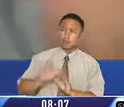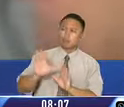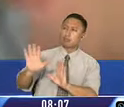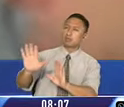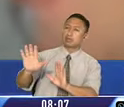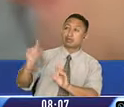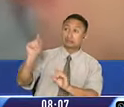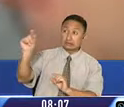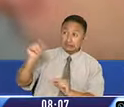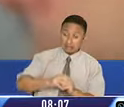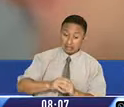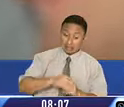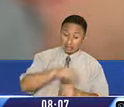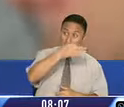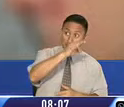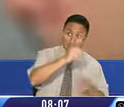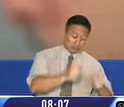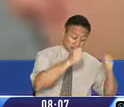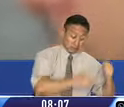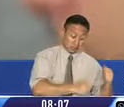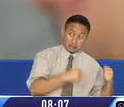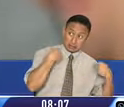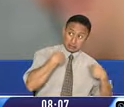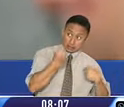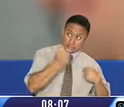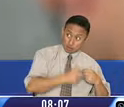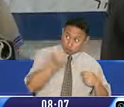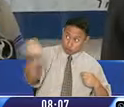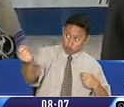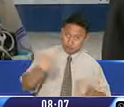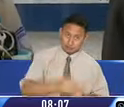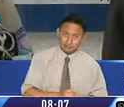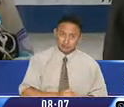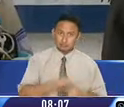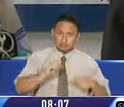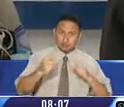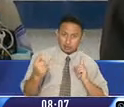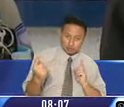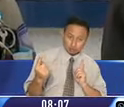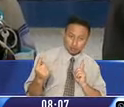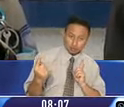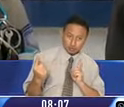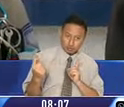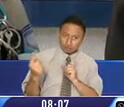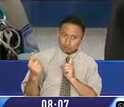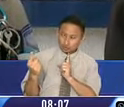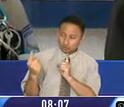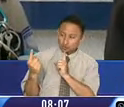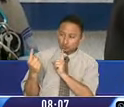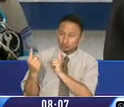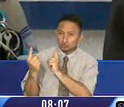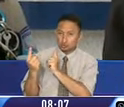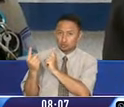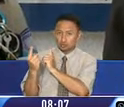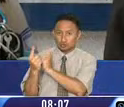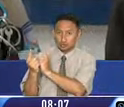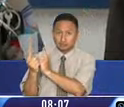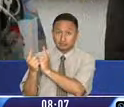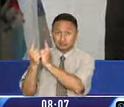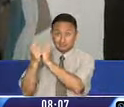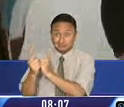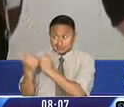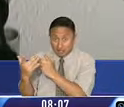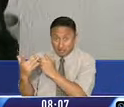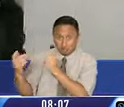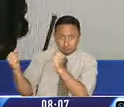le deje sacar los papeles y que le entregaba el dinero. Y así se acercó lentamente hacia el presunto delincuente y cuando tuvo